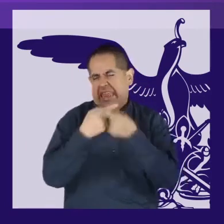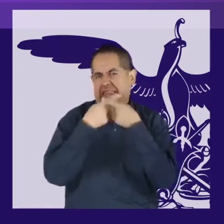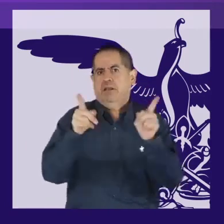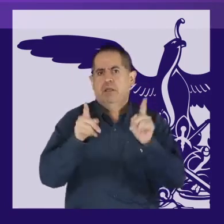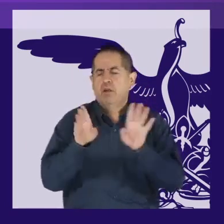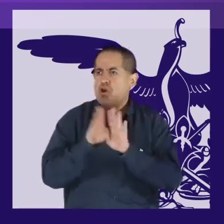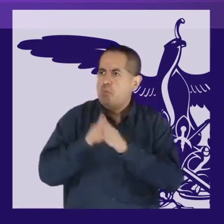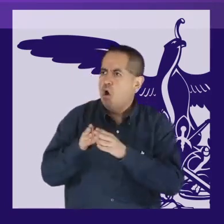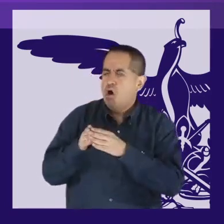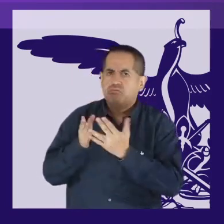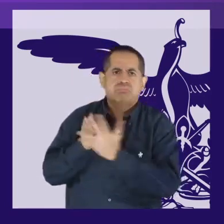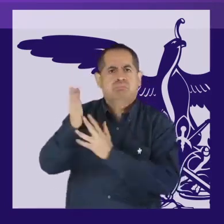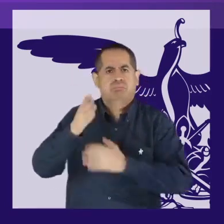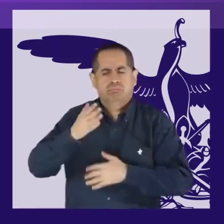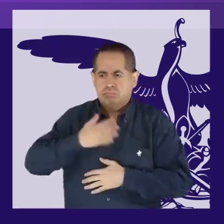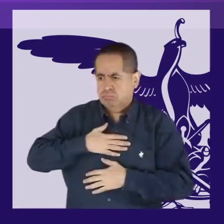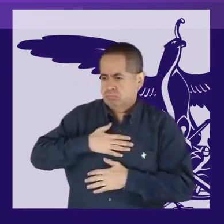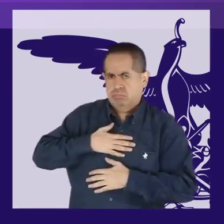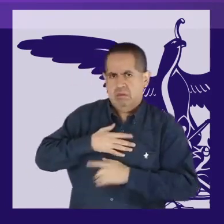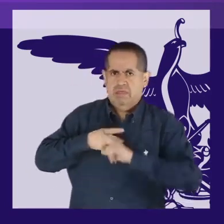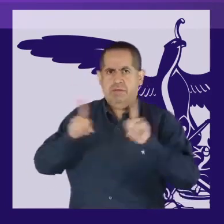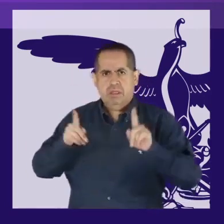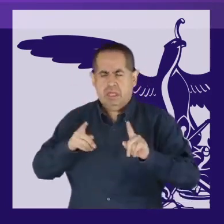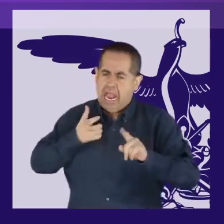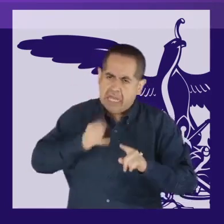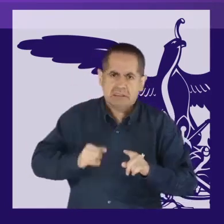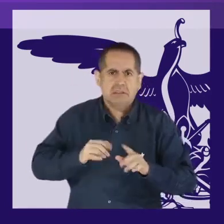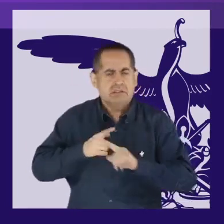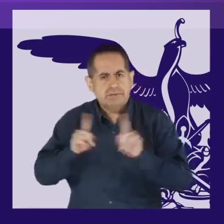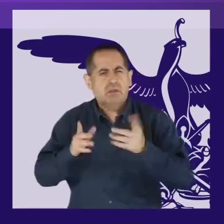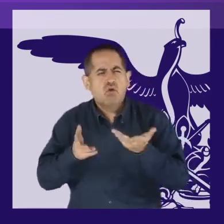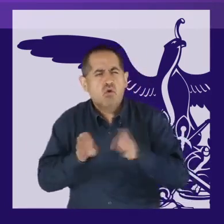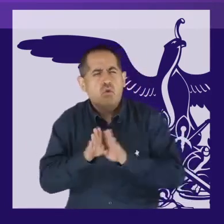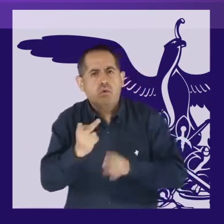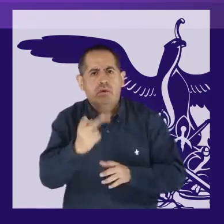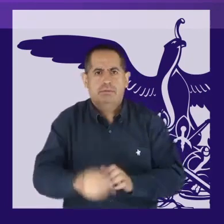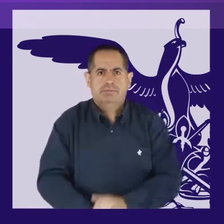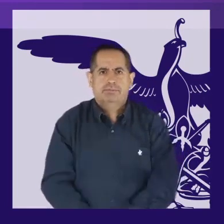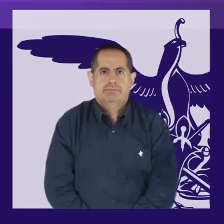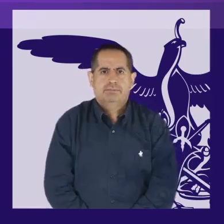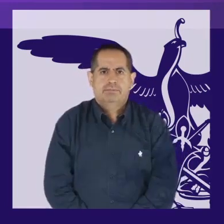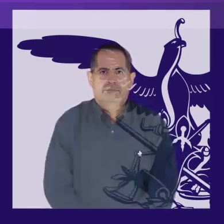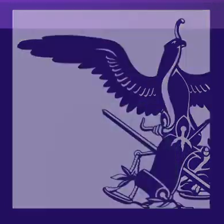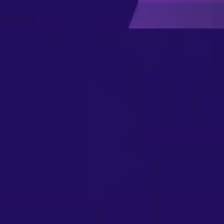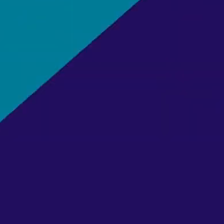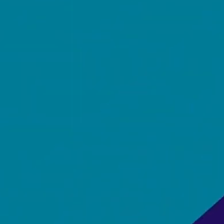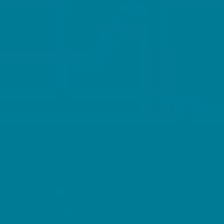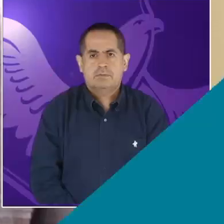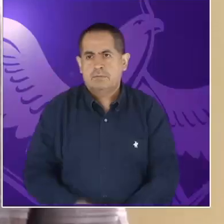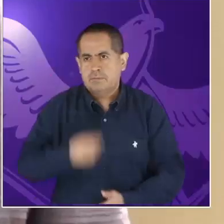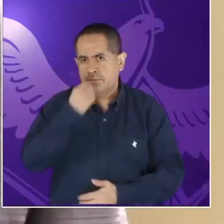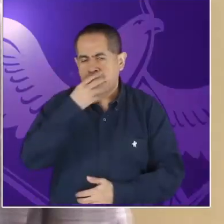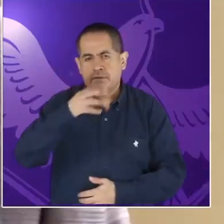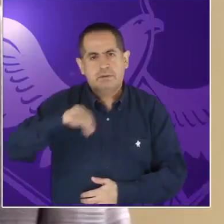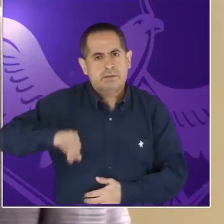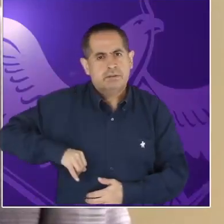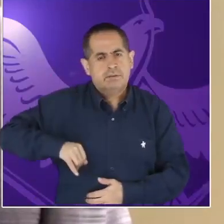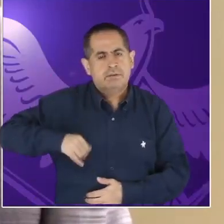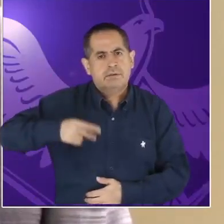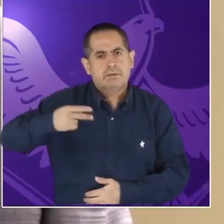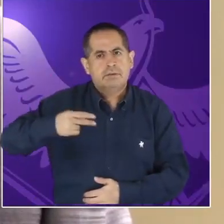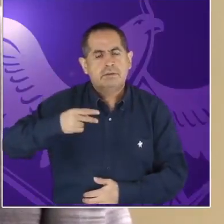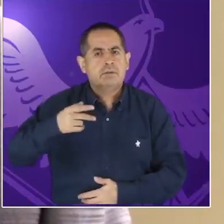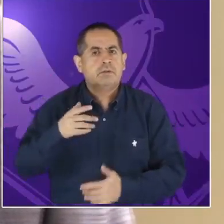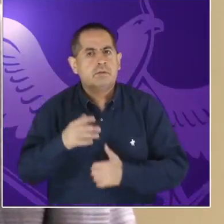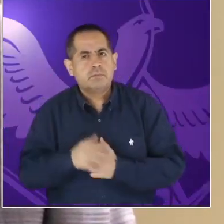familia tradicional, ¿cómo romperás los prejuicios señalados por los roles de género socialmente impuestos? Es